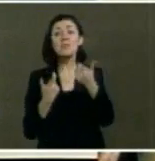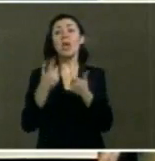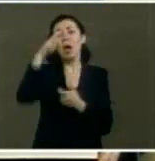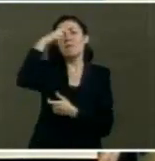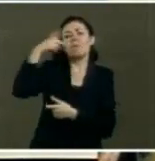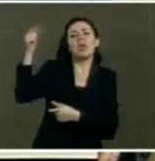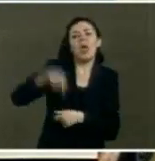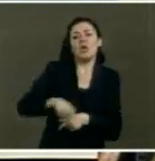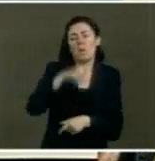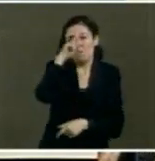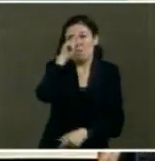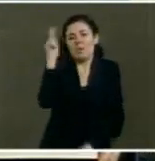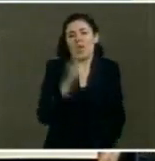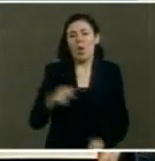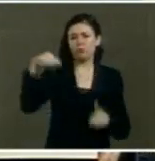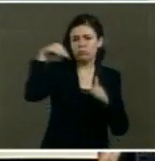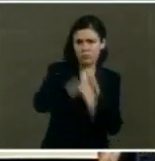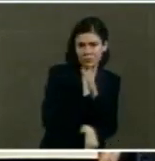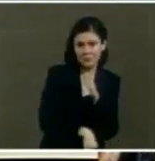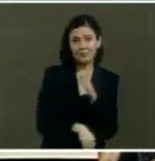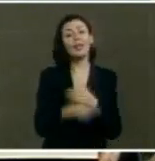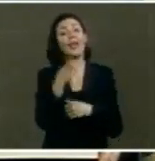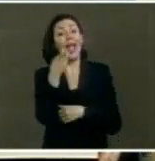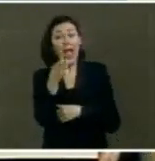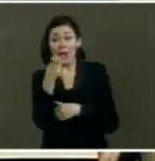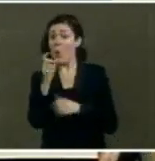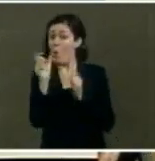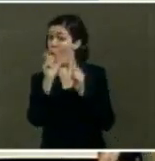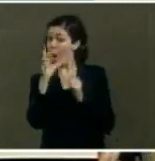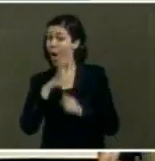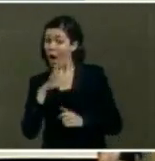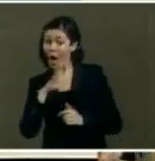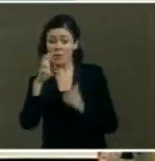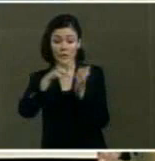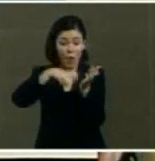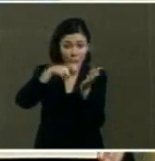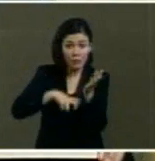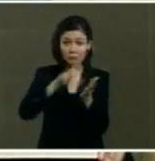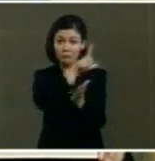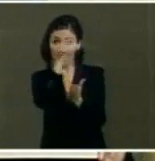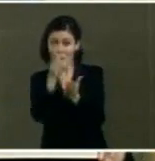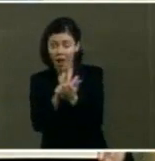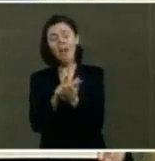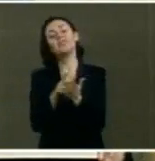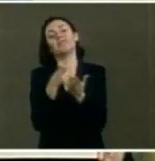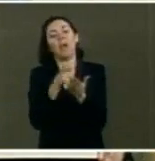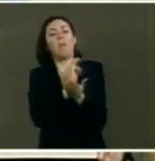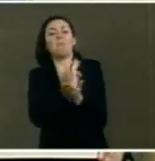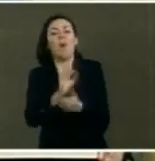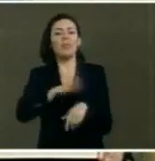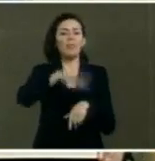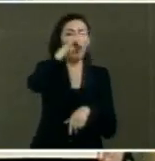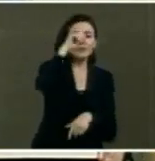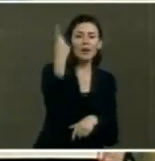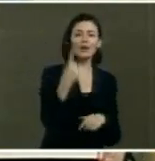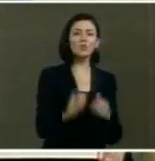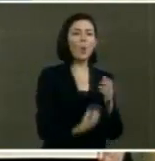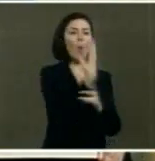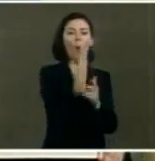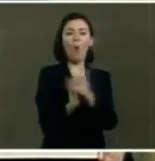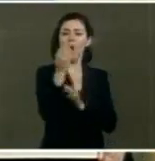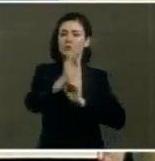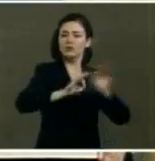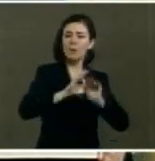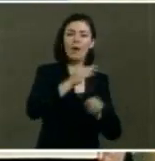generar más y mejores empleos para mujeres y para jóvenes, y que cuenta ya con un gran consenso en el Congreso,